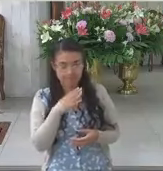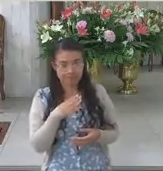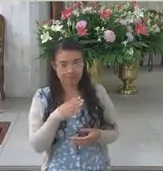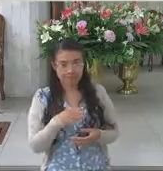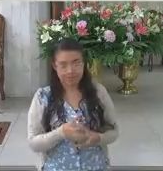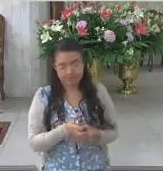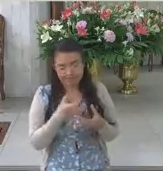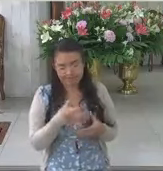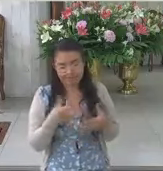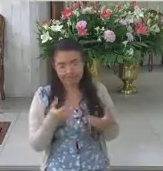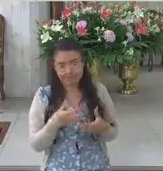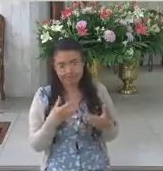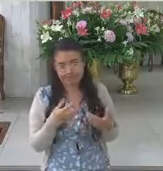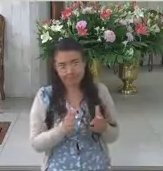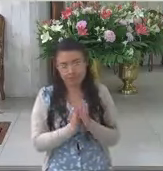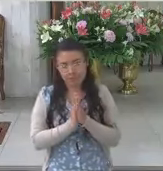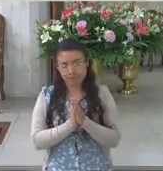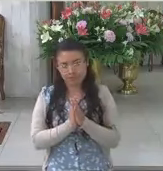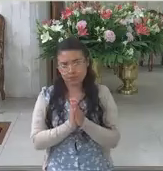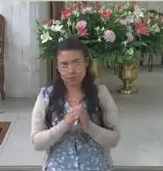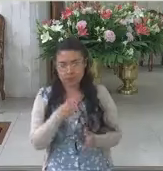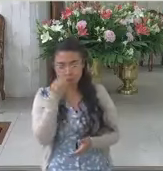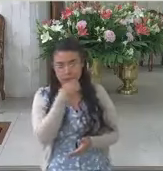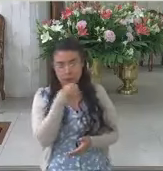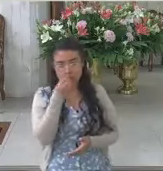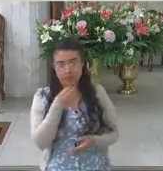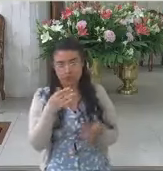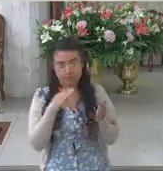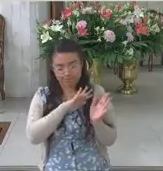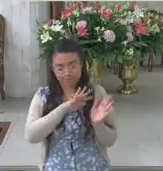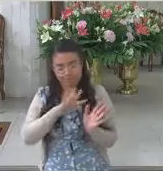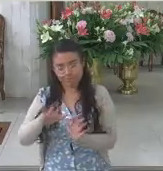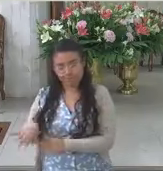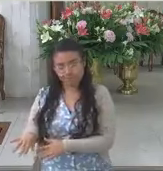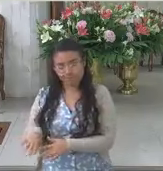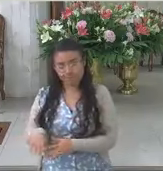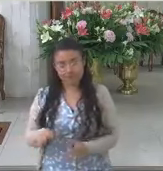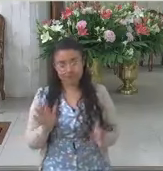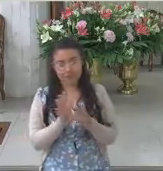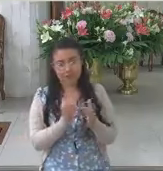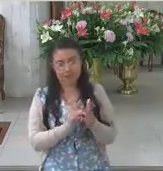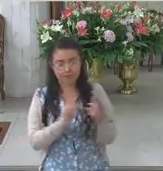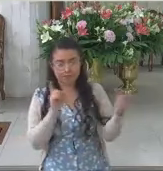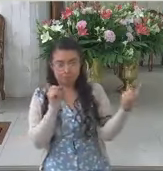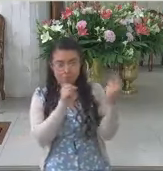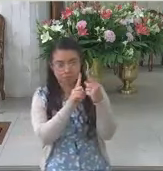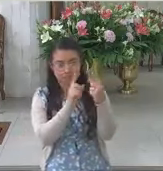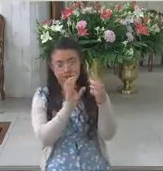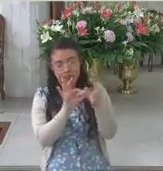ninguna carga siga Cristo se nos ha preguntado muchas